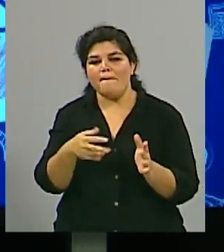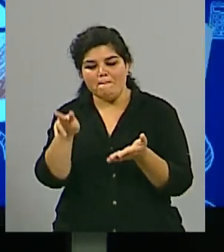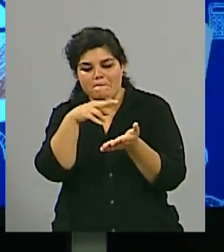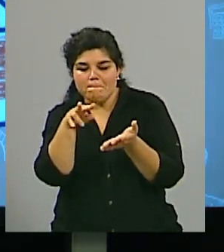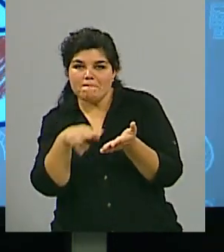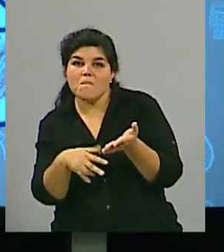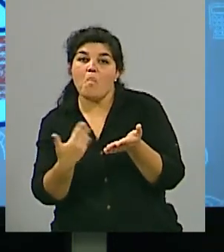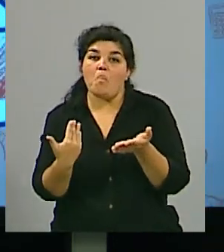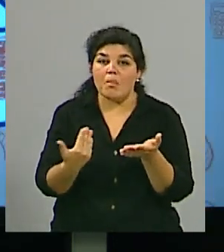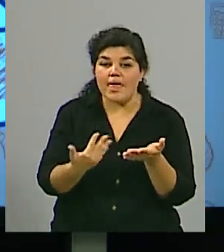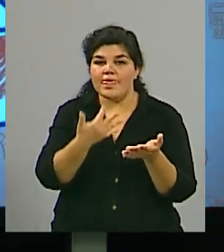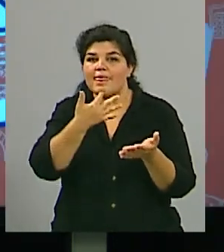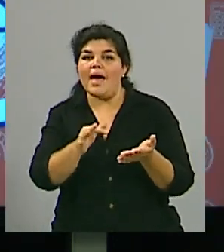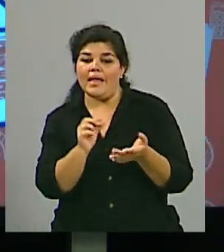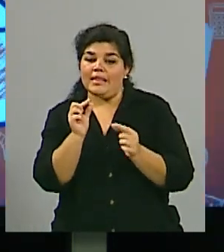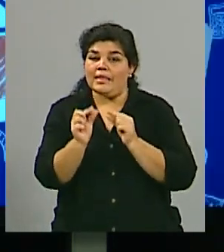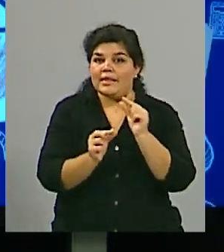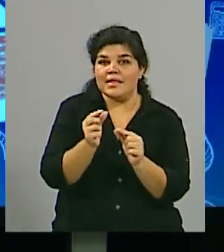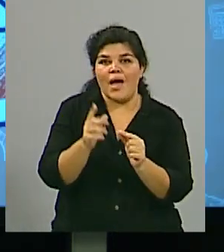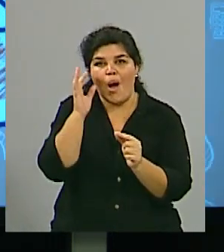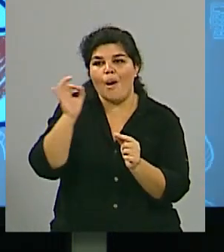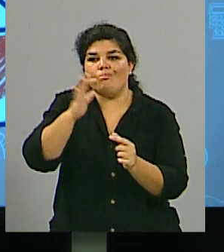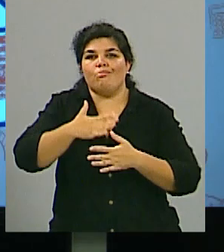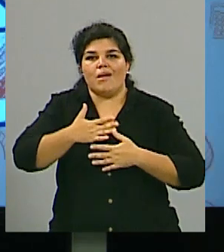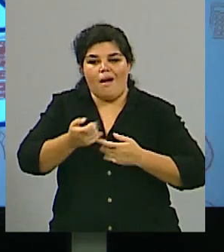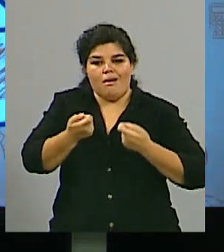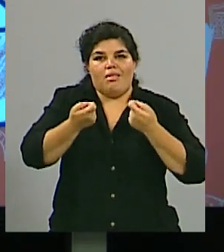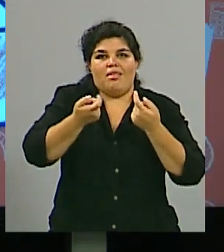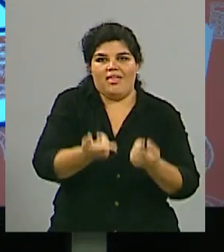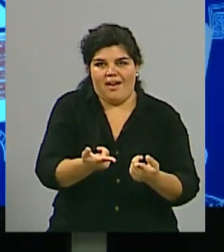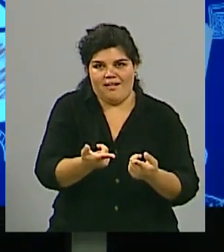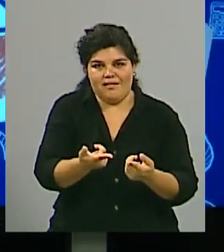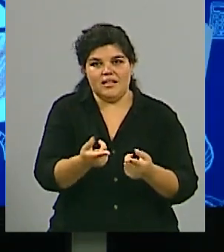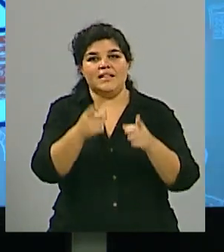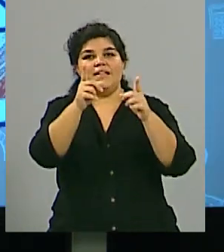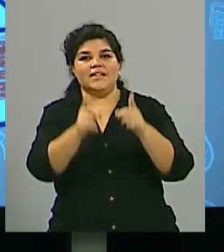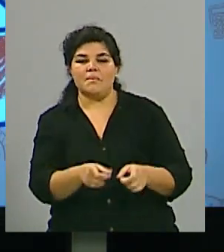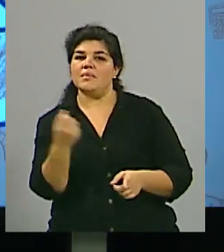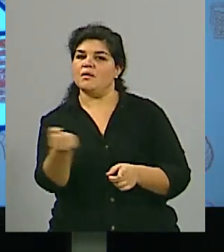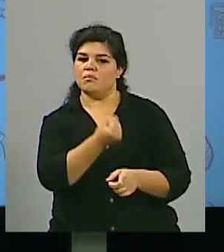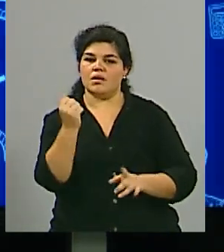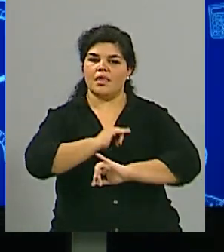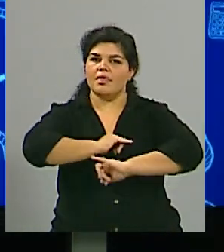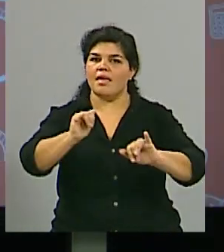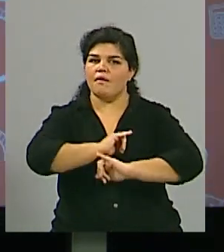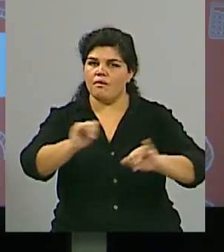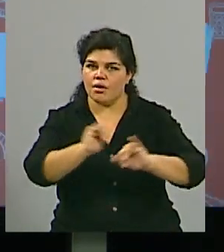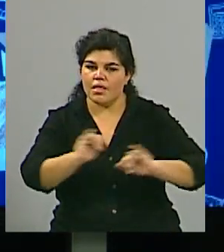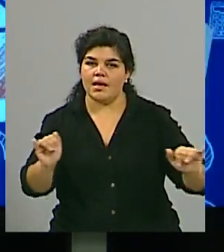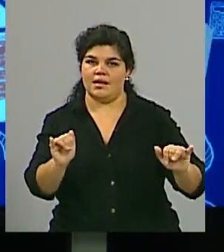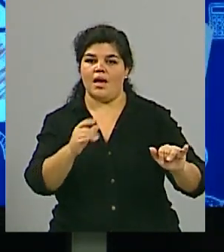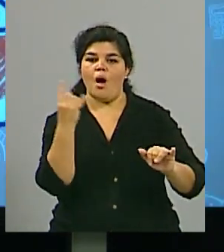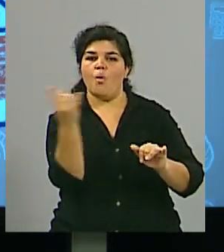creo que mi objetivo ha sido darle una mayor relevancia a la producción académica, a la difusión en términos de